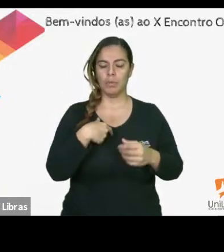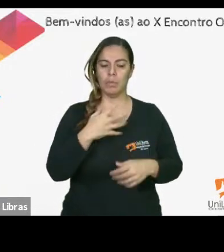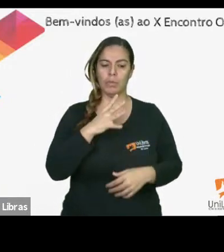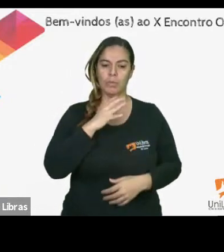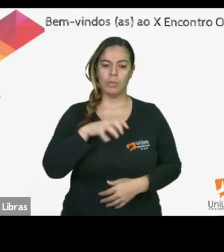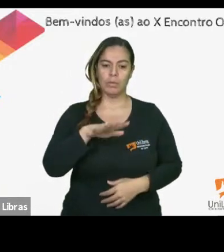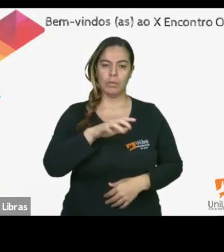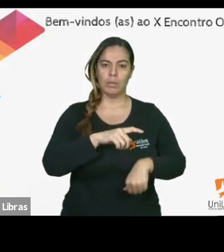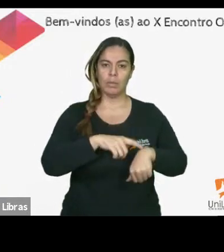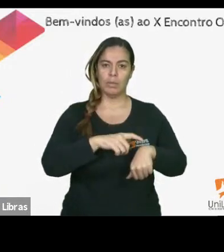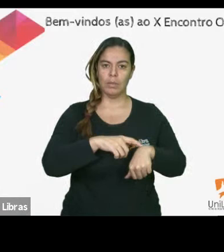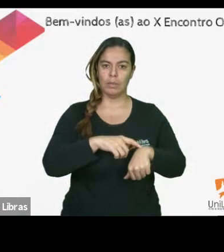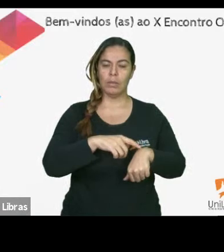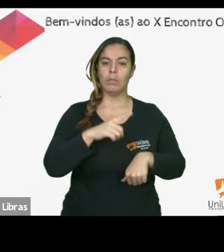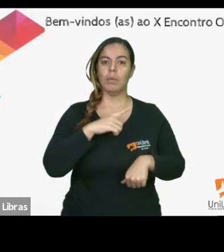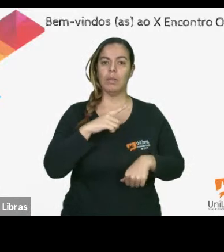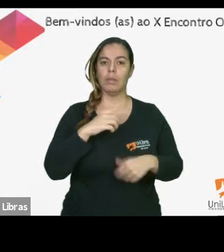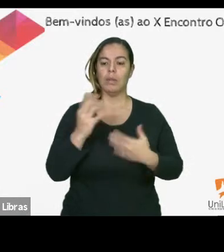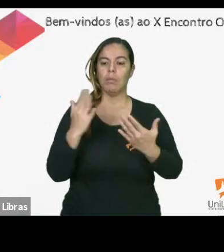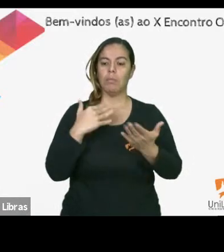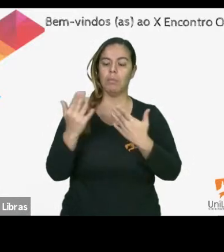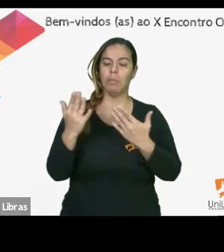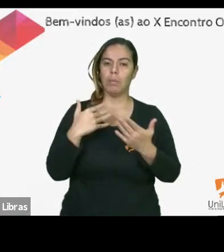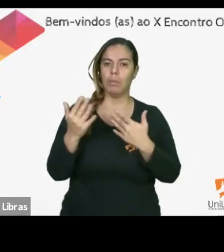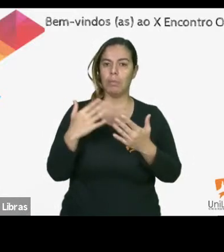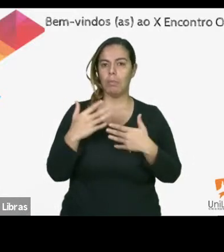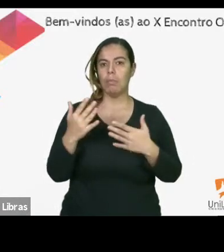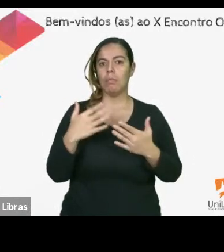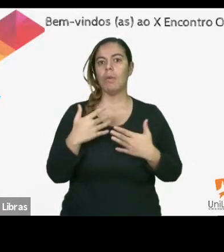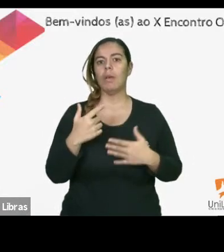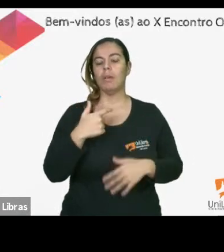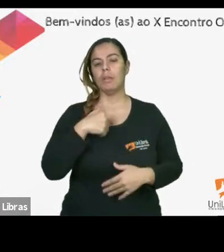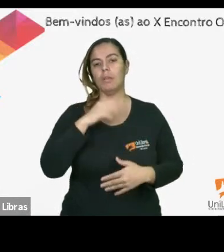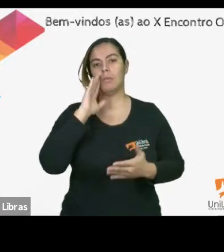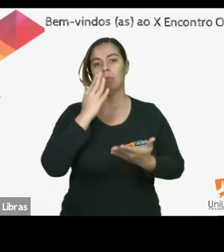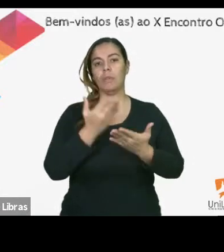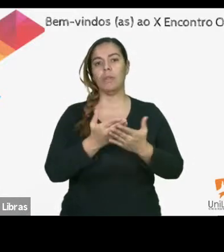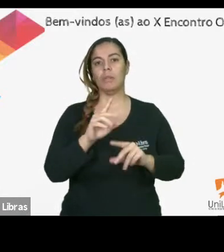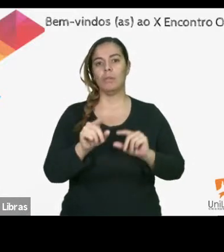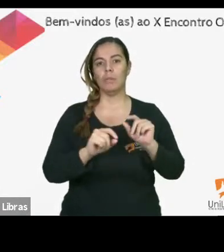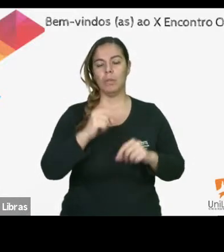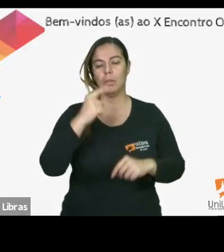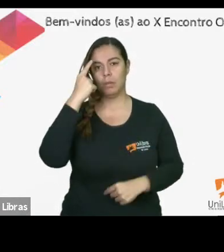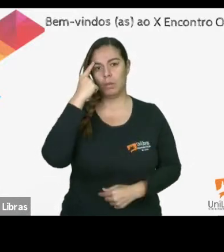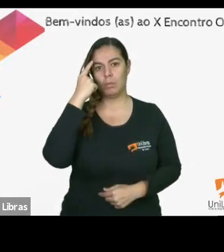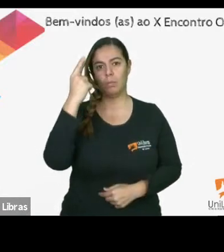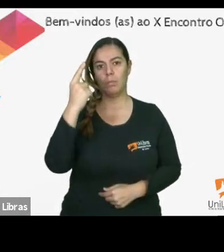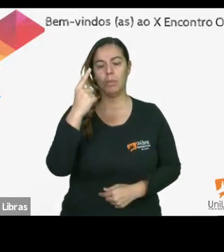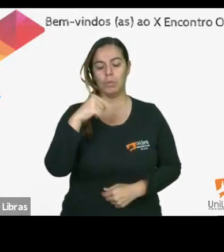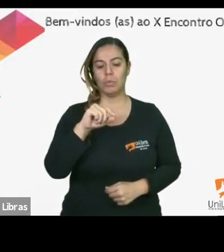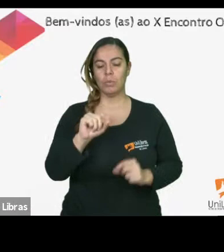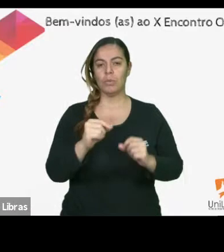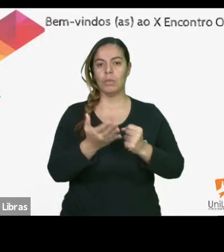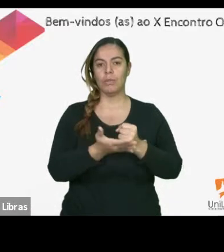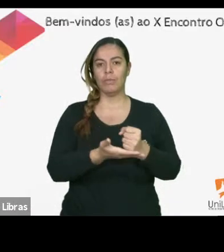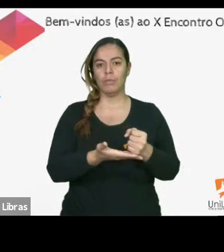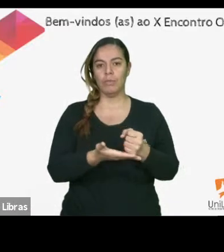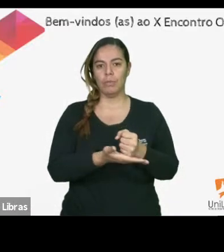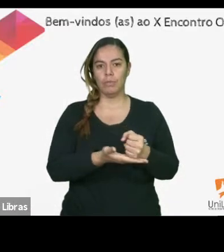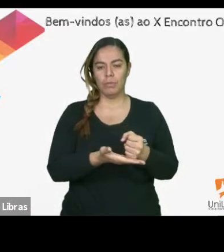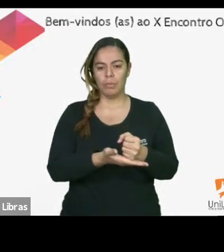y hay una gran conversación sobre esto. Y yo creo, sin embargo, pienso yo que los fundamentos que hacen